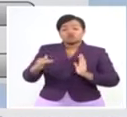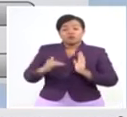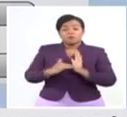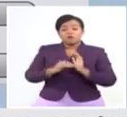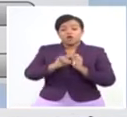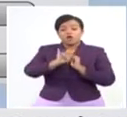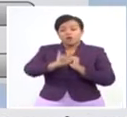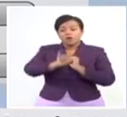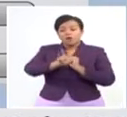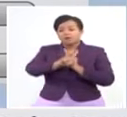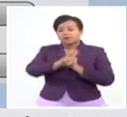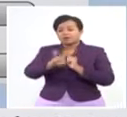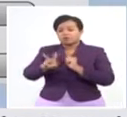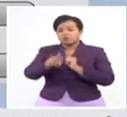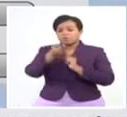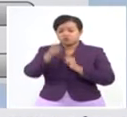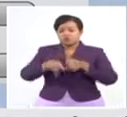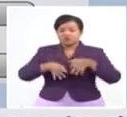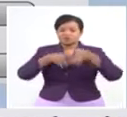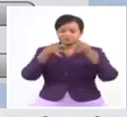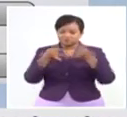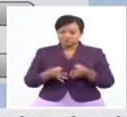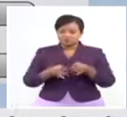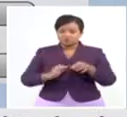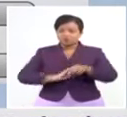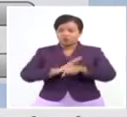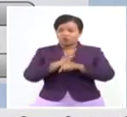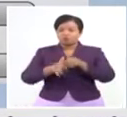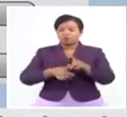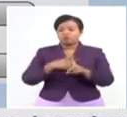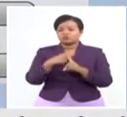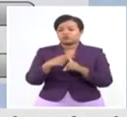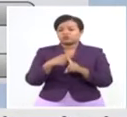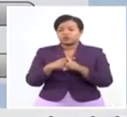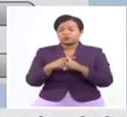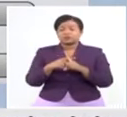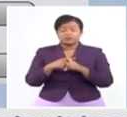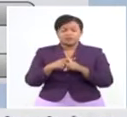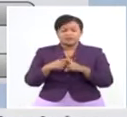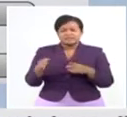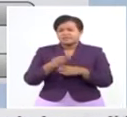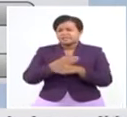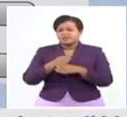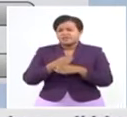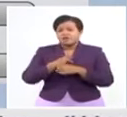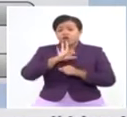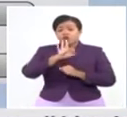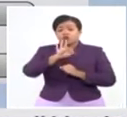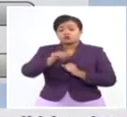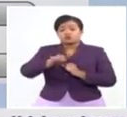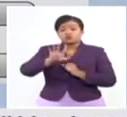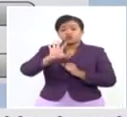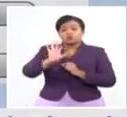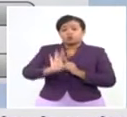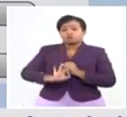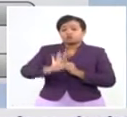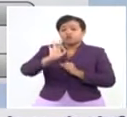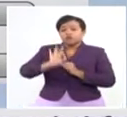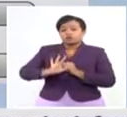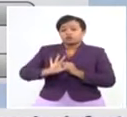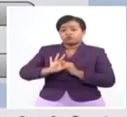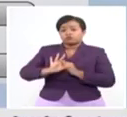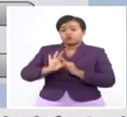712.992 personas con COVID-19, lo cual hace que el 8,5% de todas las